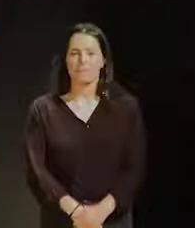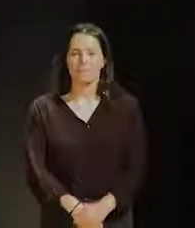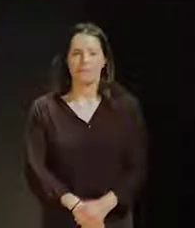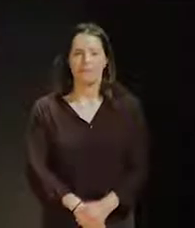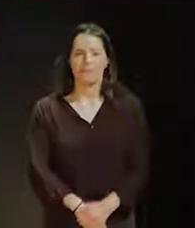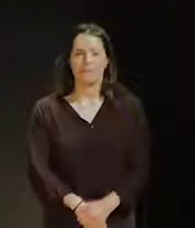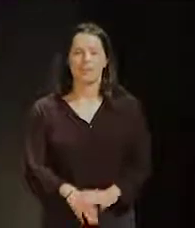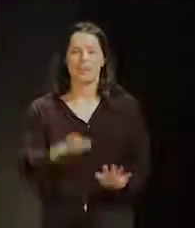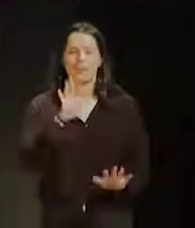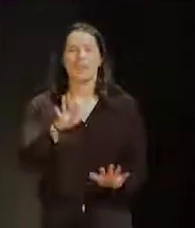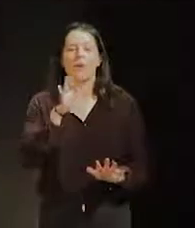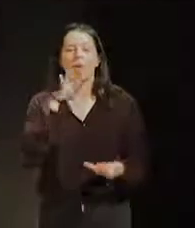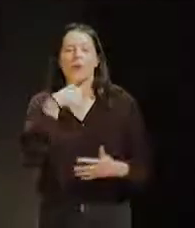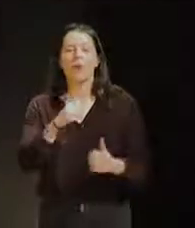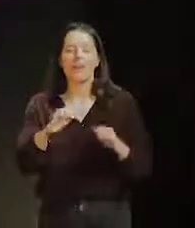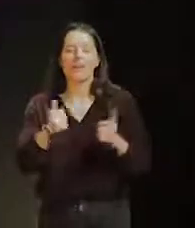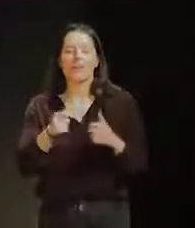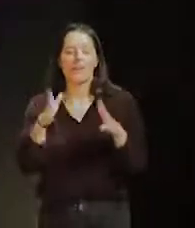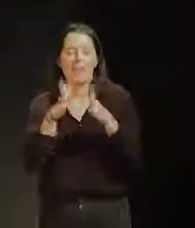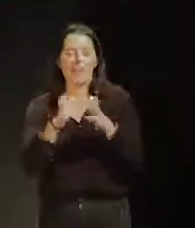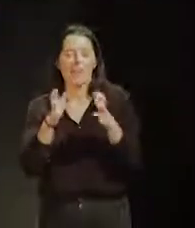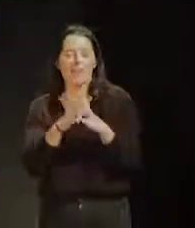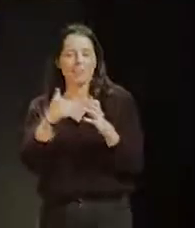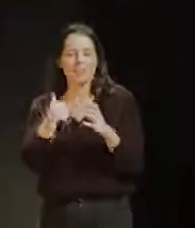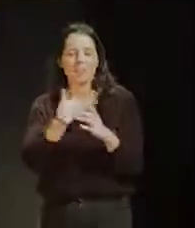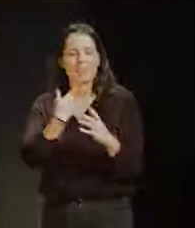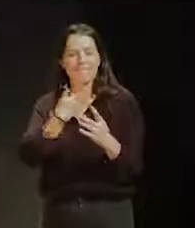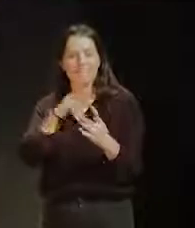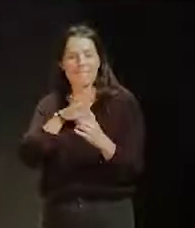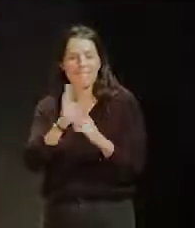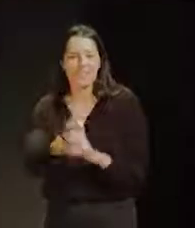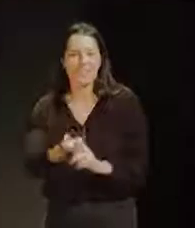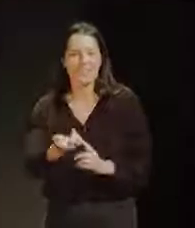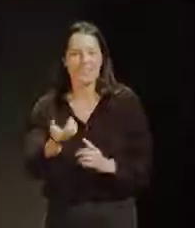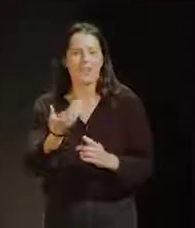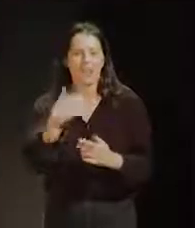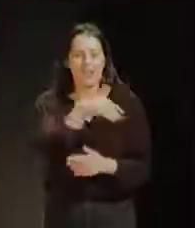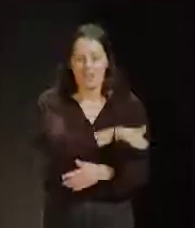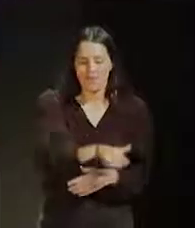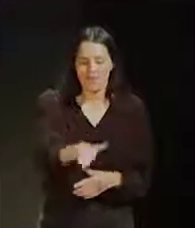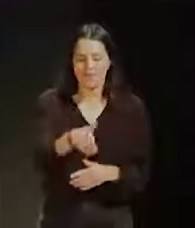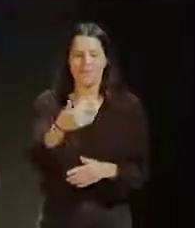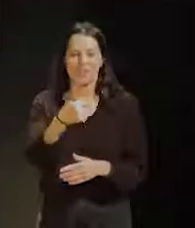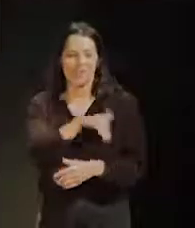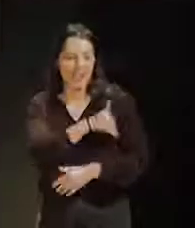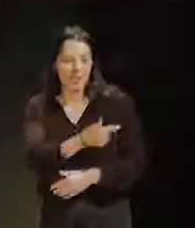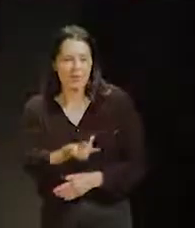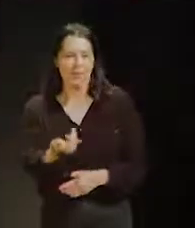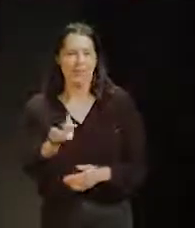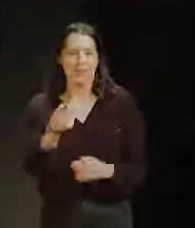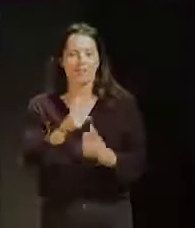empieza a tener el deseo de encontrarme y de encontrar los niños de la escuela,